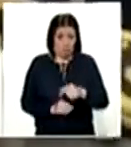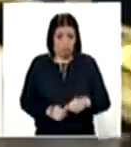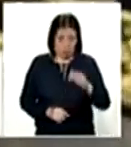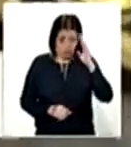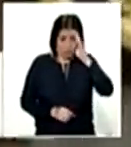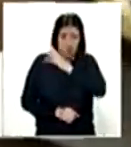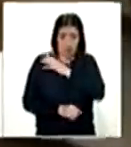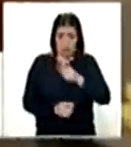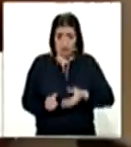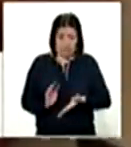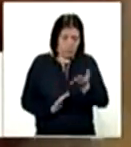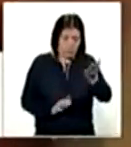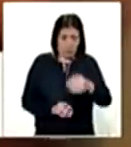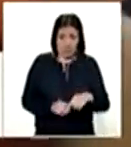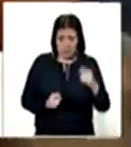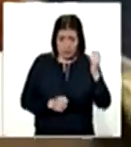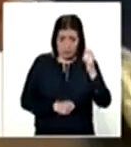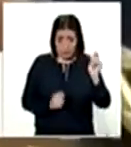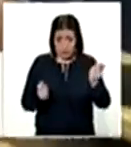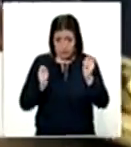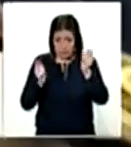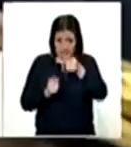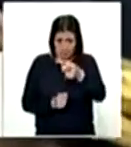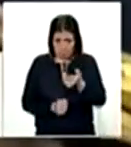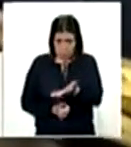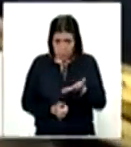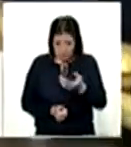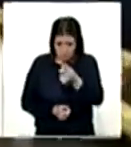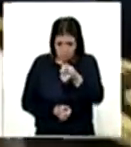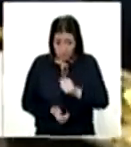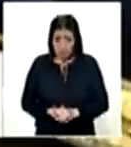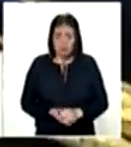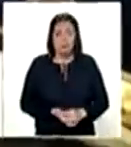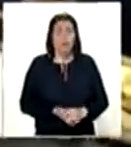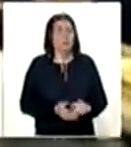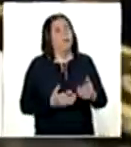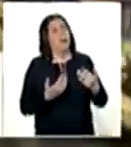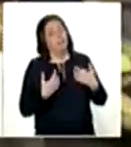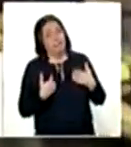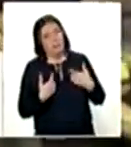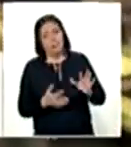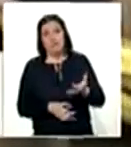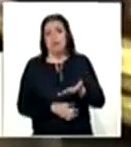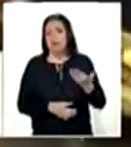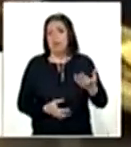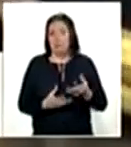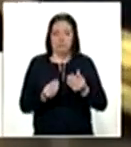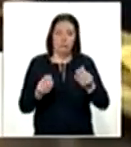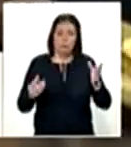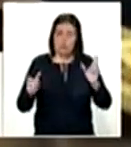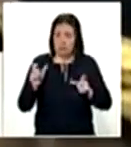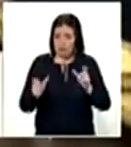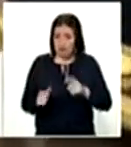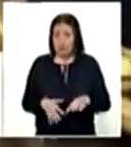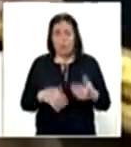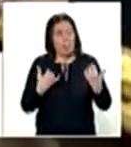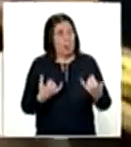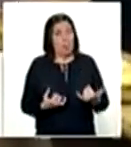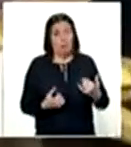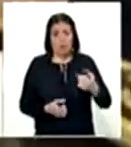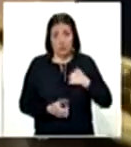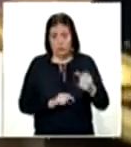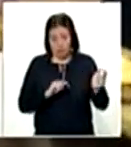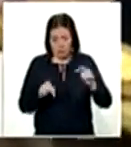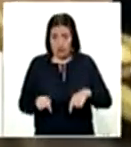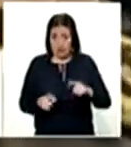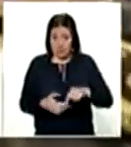para que vaya a esa fiesta a celebrar el cumpleaños del señor empresario minero? Mire, a mí me invita un montón de gente. En estos momentos estoy acá, es una